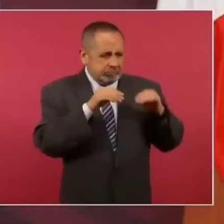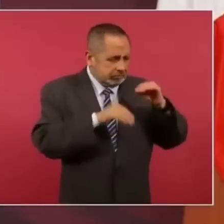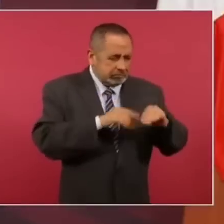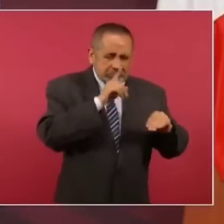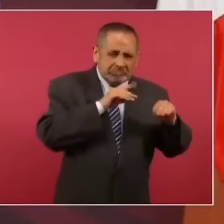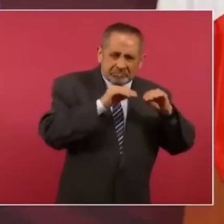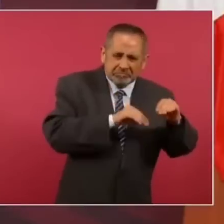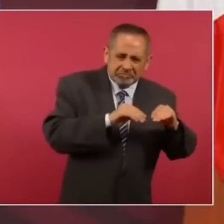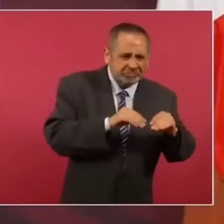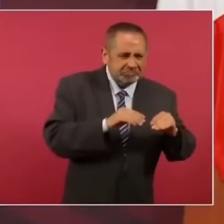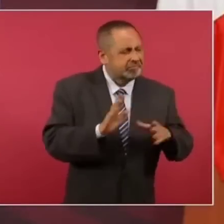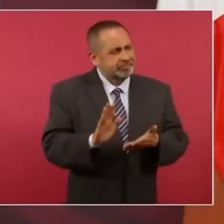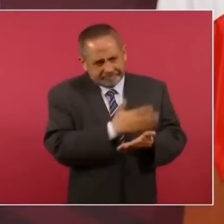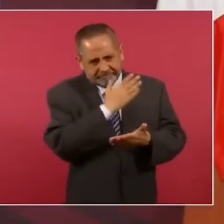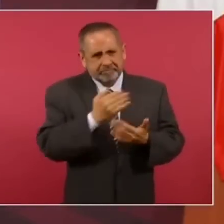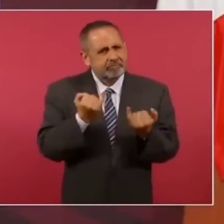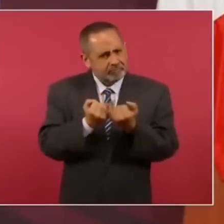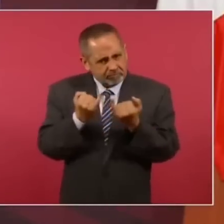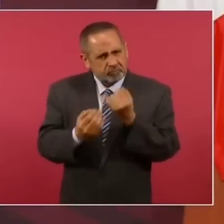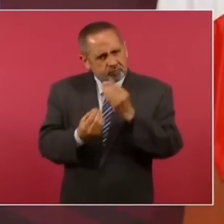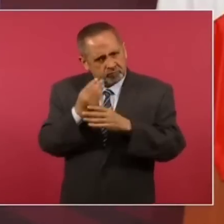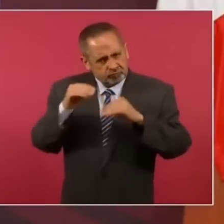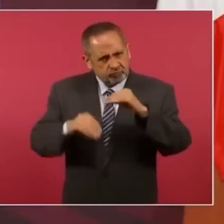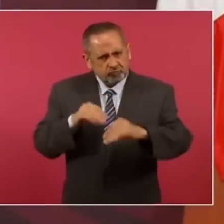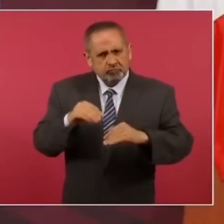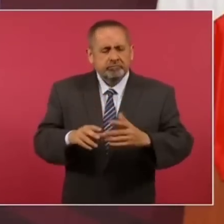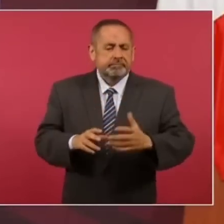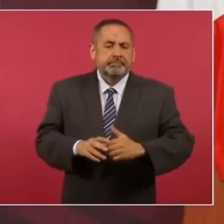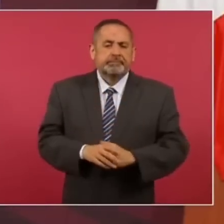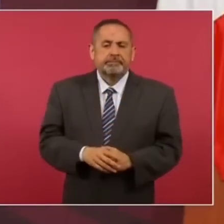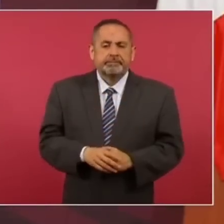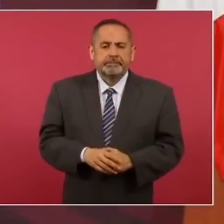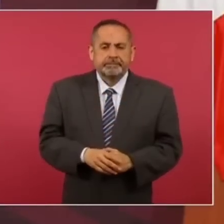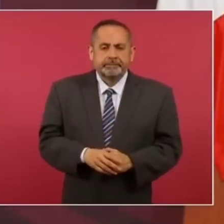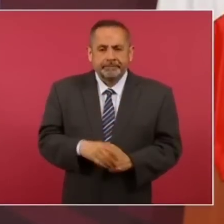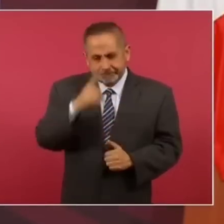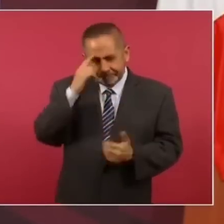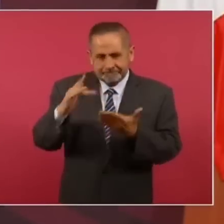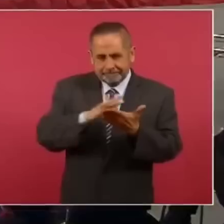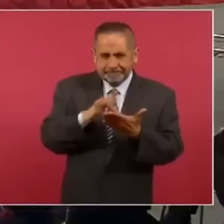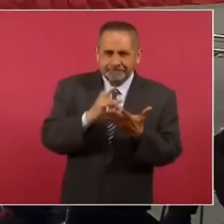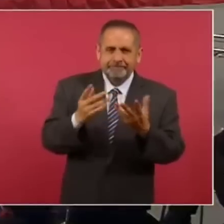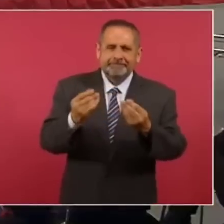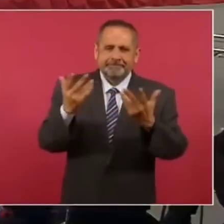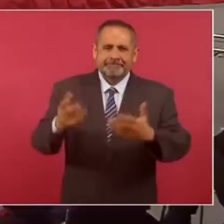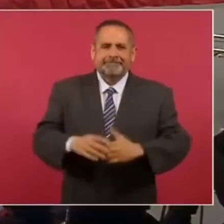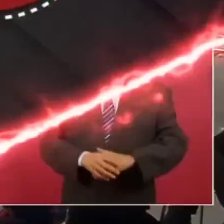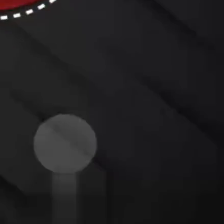Y pues apoyen, por favor.